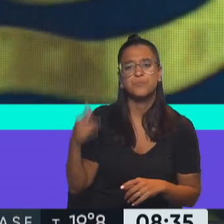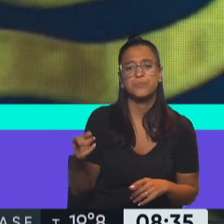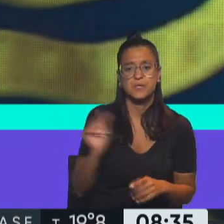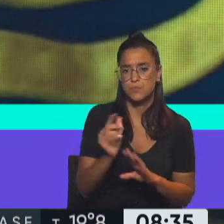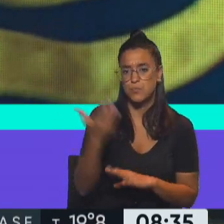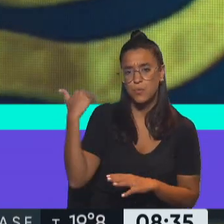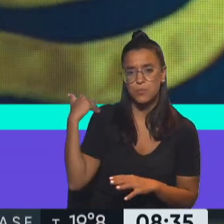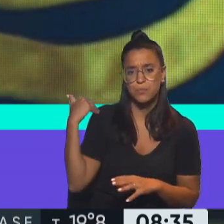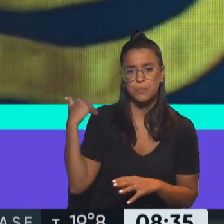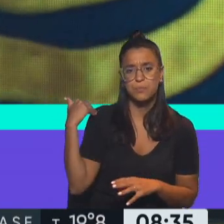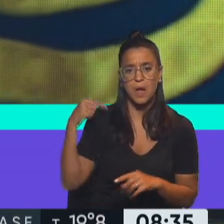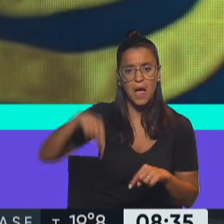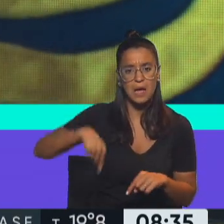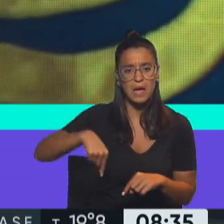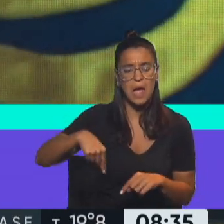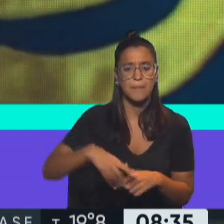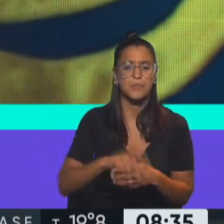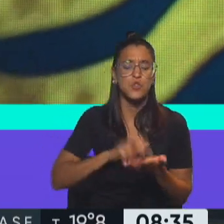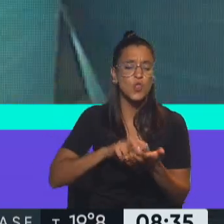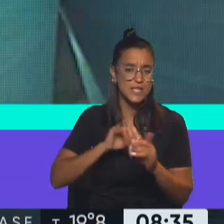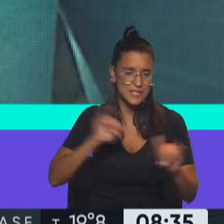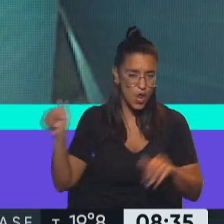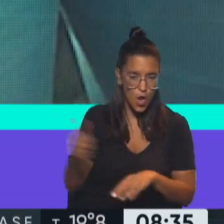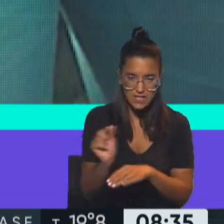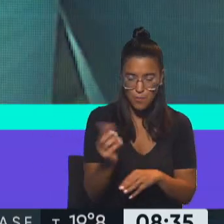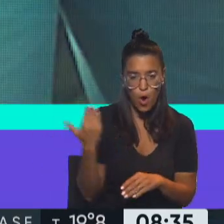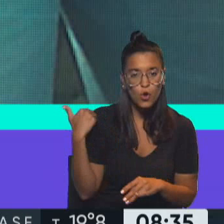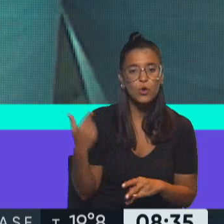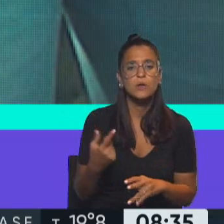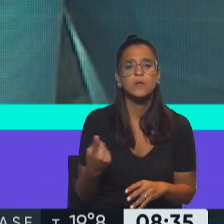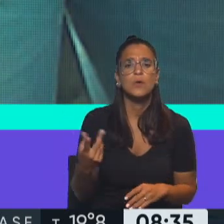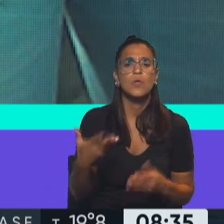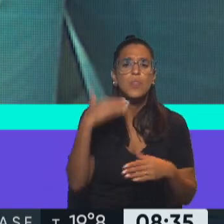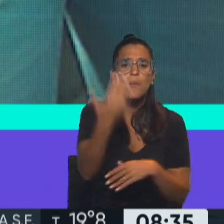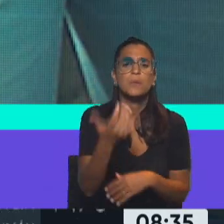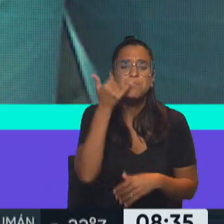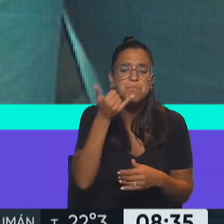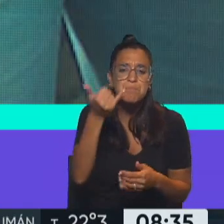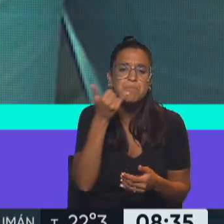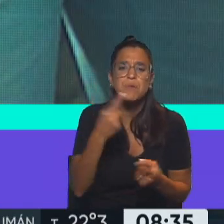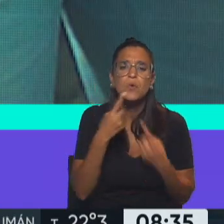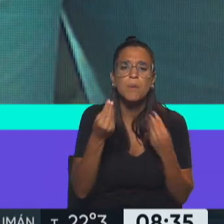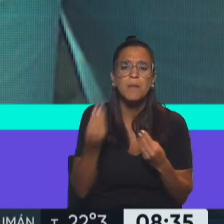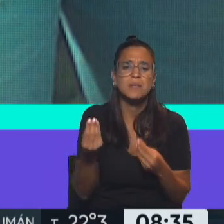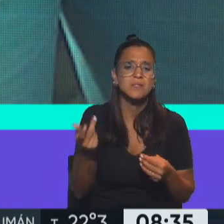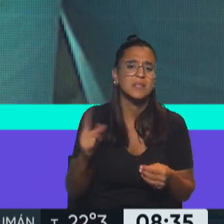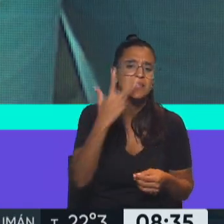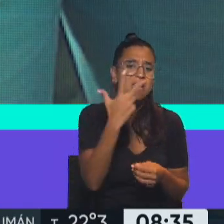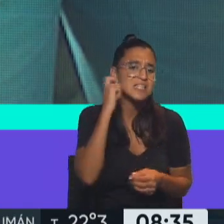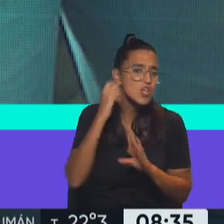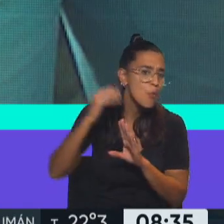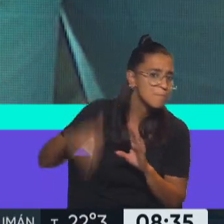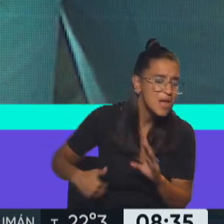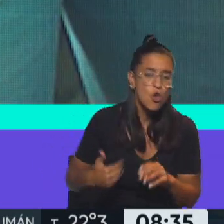hace poquito tiempo, aquí en el noticiero, y llamó mucha gente después preguntando qué pasa con los menores de 3 años, que